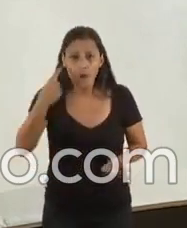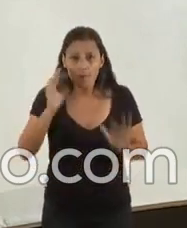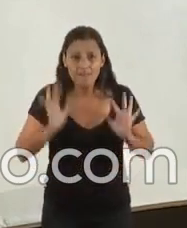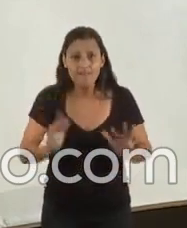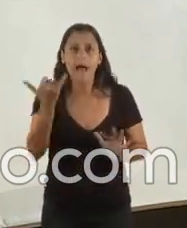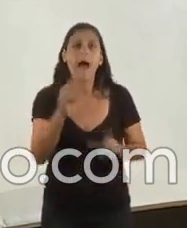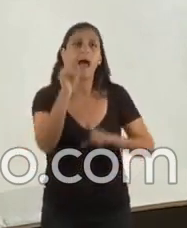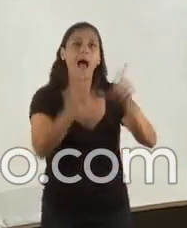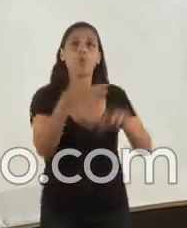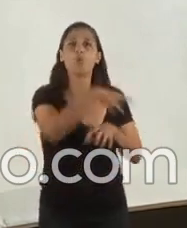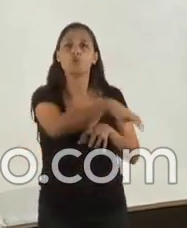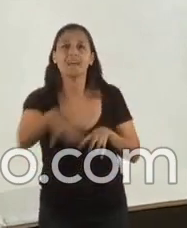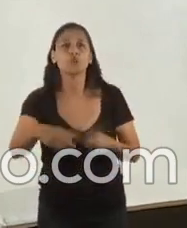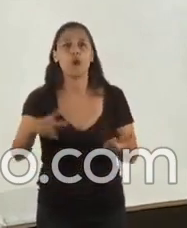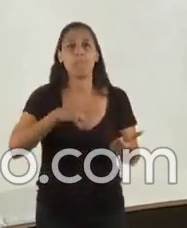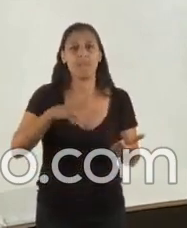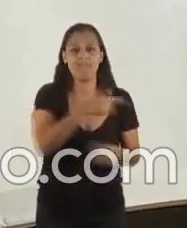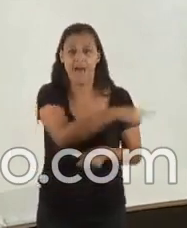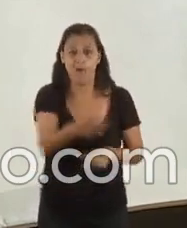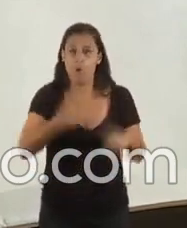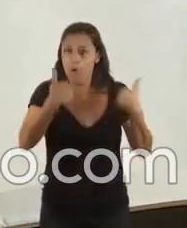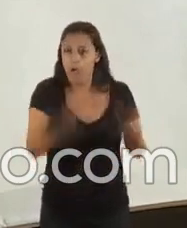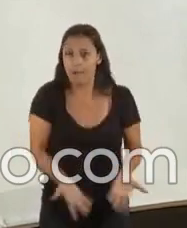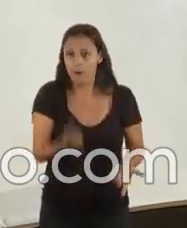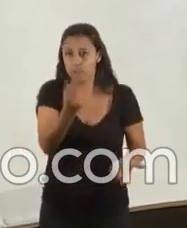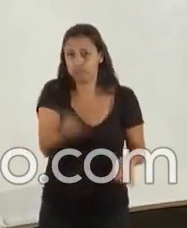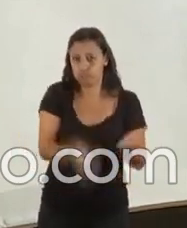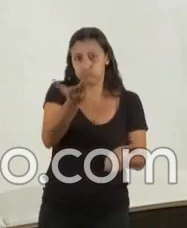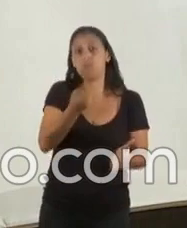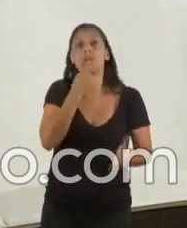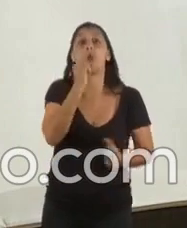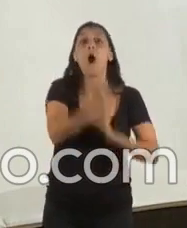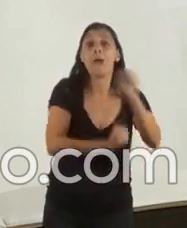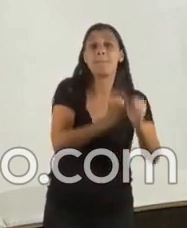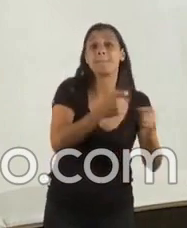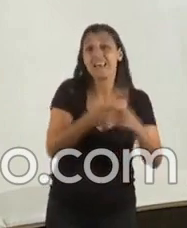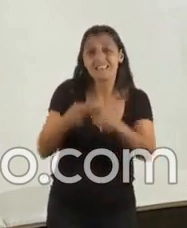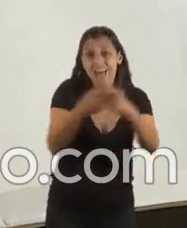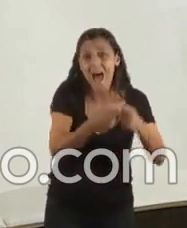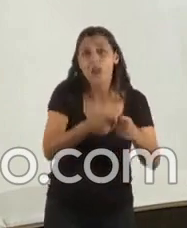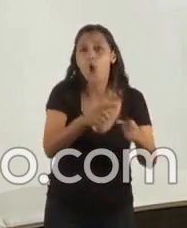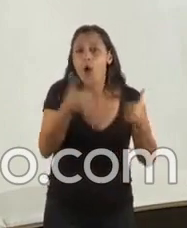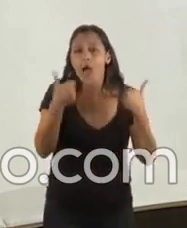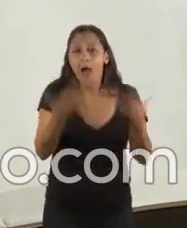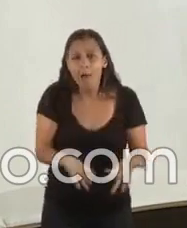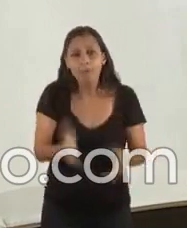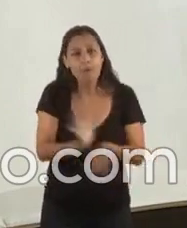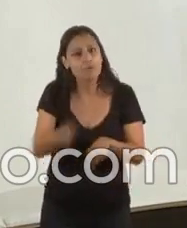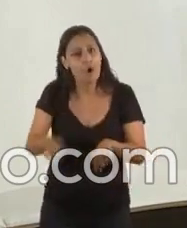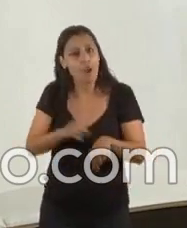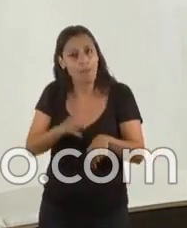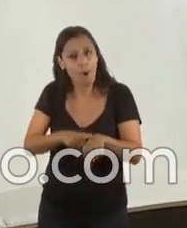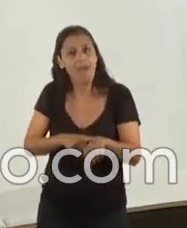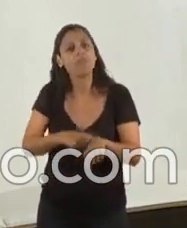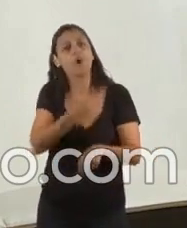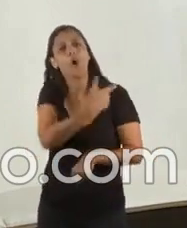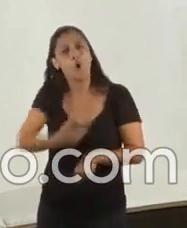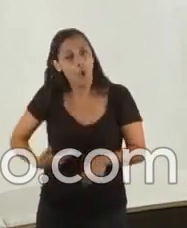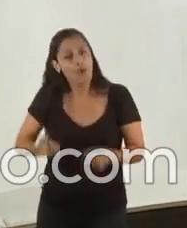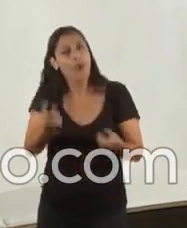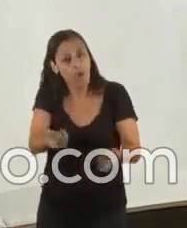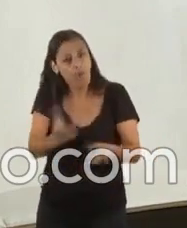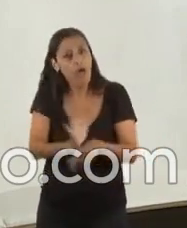eh privados grupos empresarios lo que sea que se están aprovechando de La regulación que está permitiendo el gobierno de